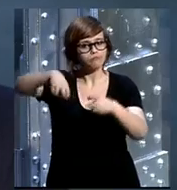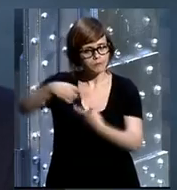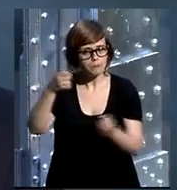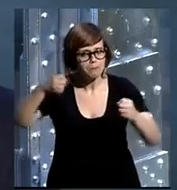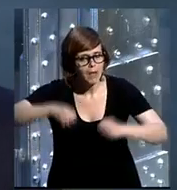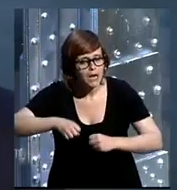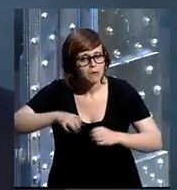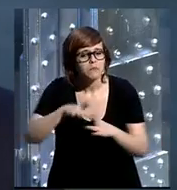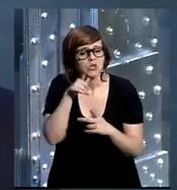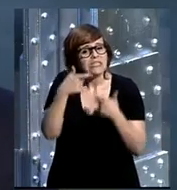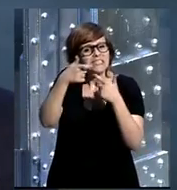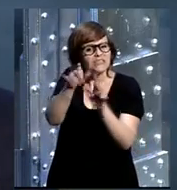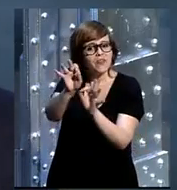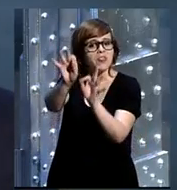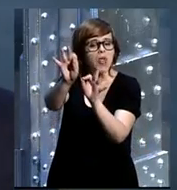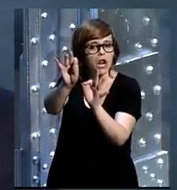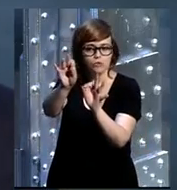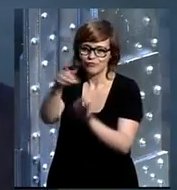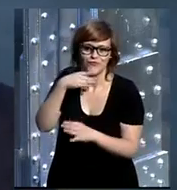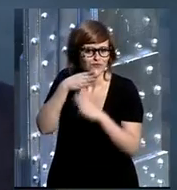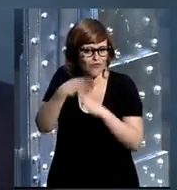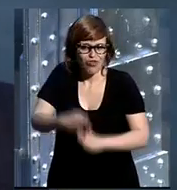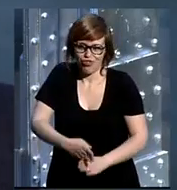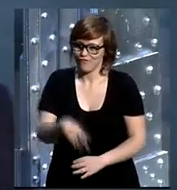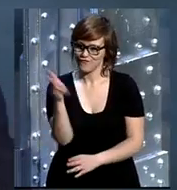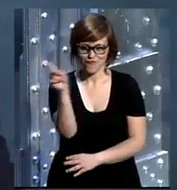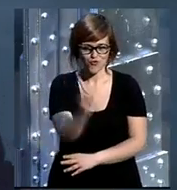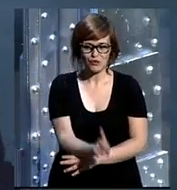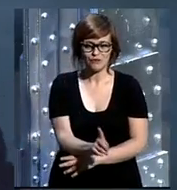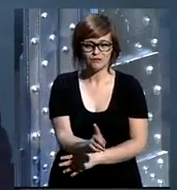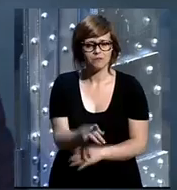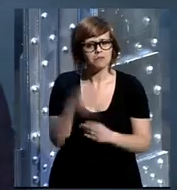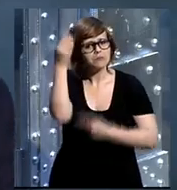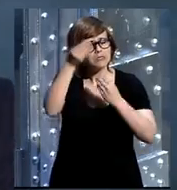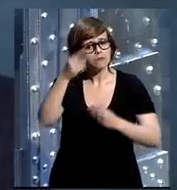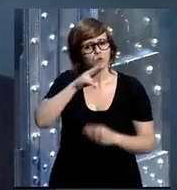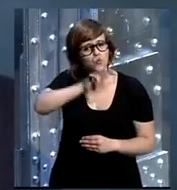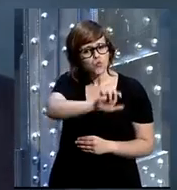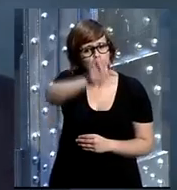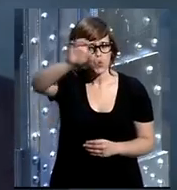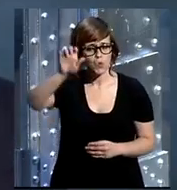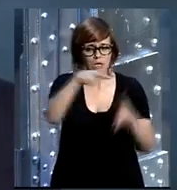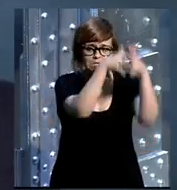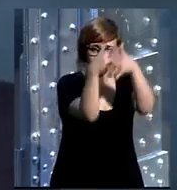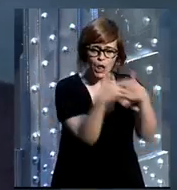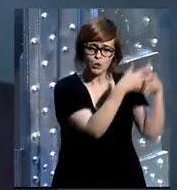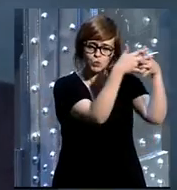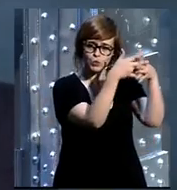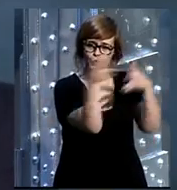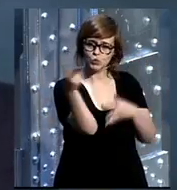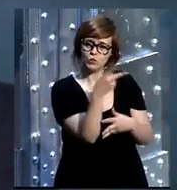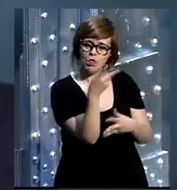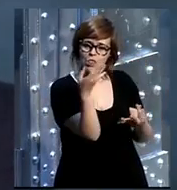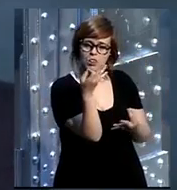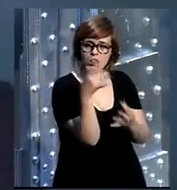Europa. Pero no es suficiente. Nosotros creemos que la Unión Europea y Estados Unidos tienen que ser conscientes de